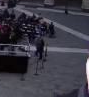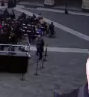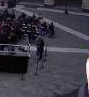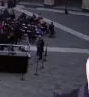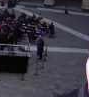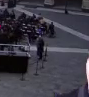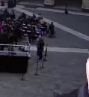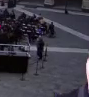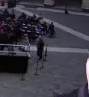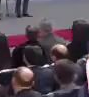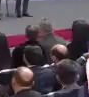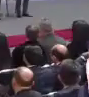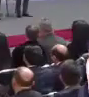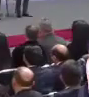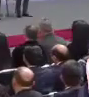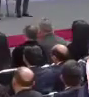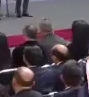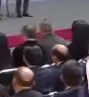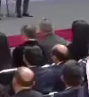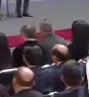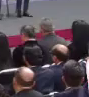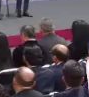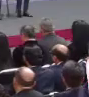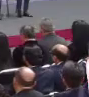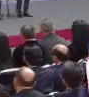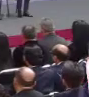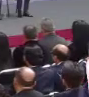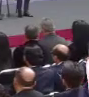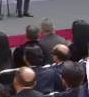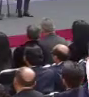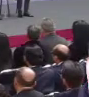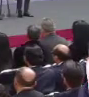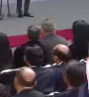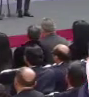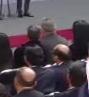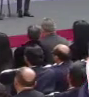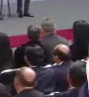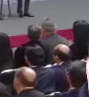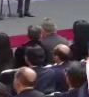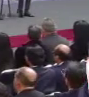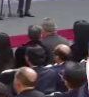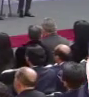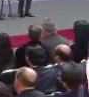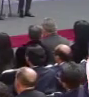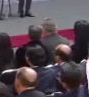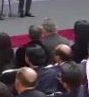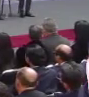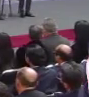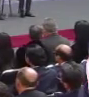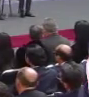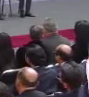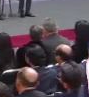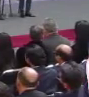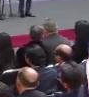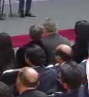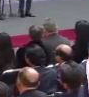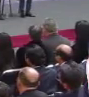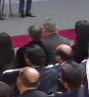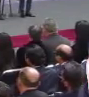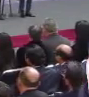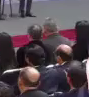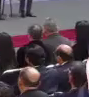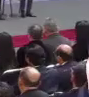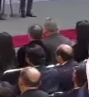en representación de los integrantes de la delegación en Juegos Panamericanos la atleta medallista de oro en la prueba de maratón